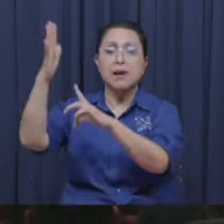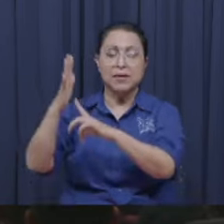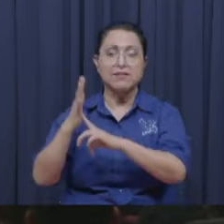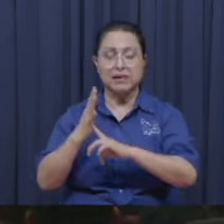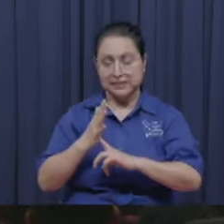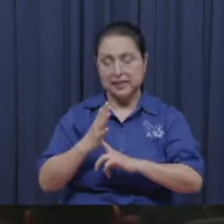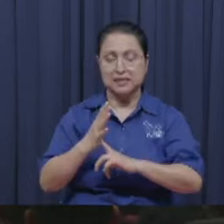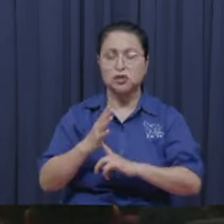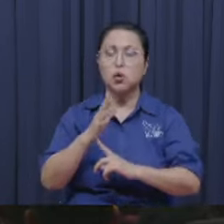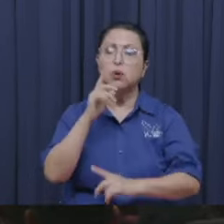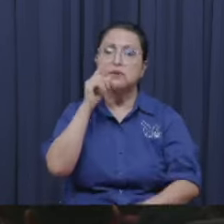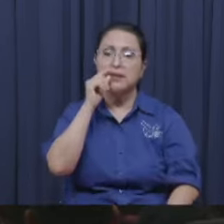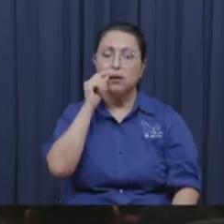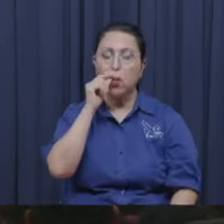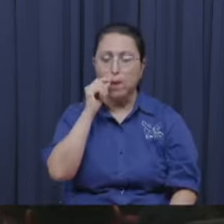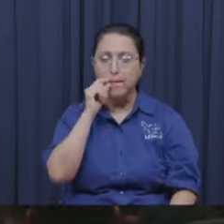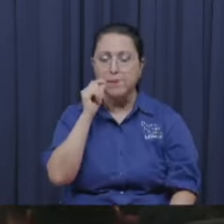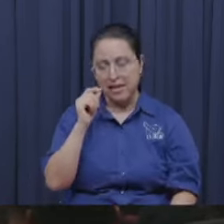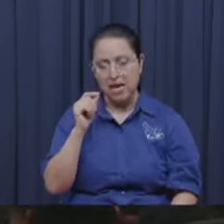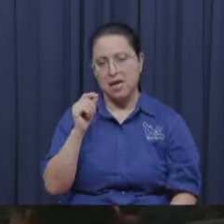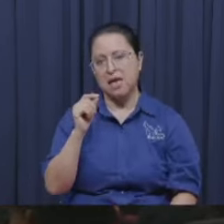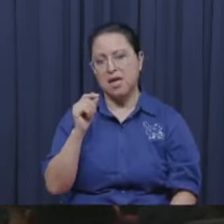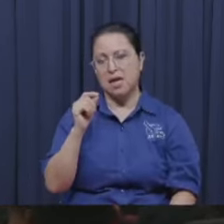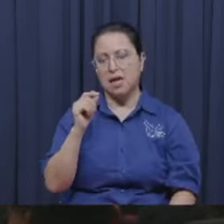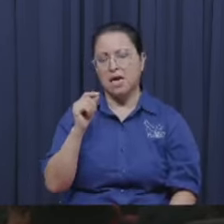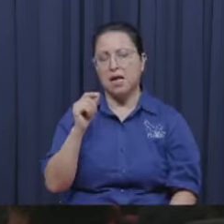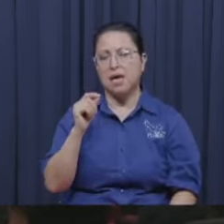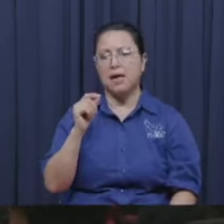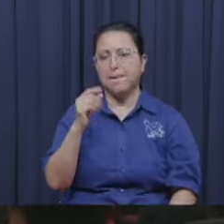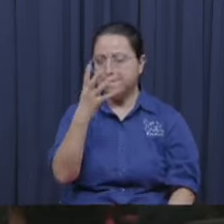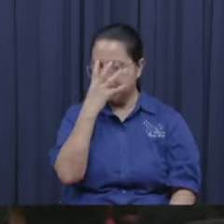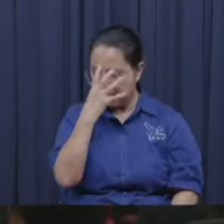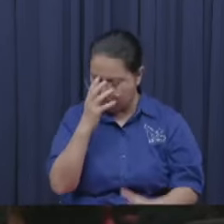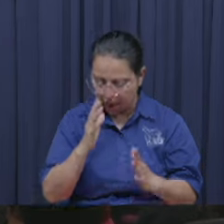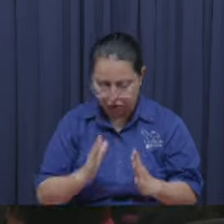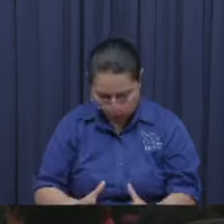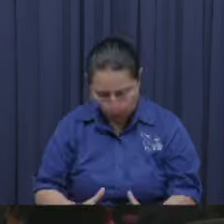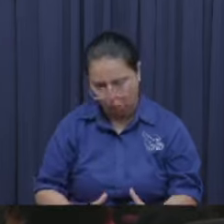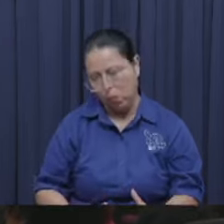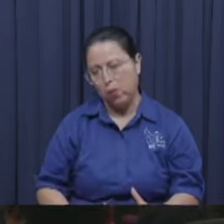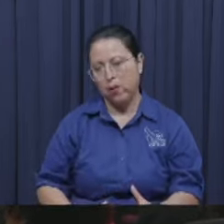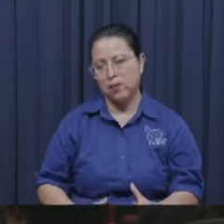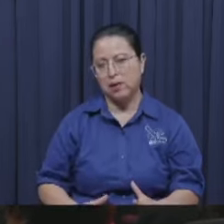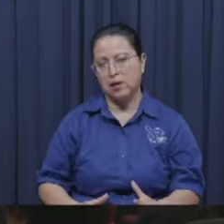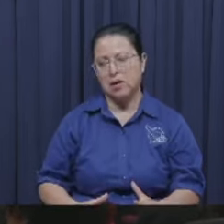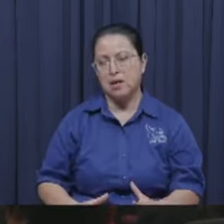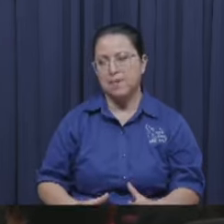hombre que, estando en pecado, que estando en la pocilga,